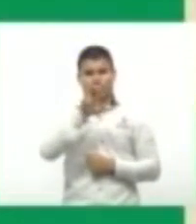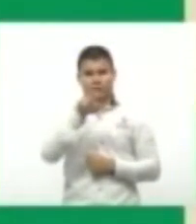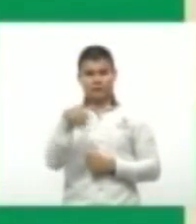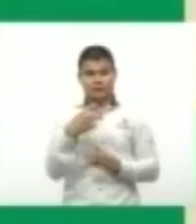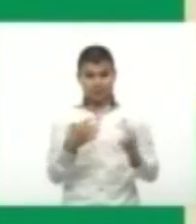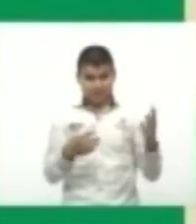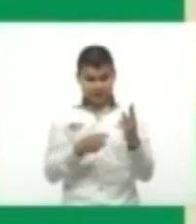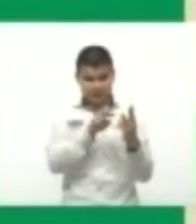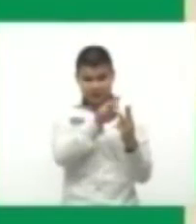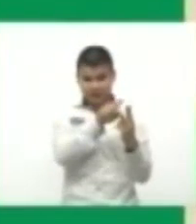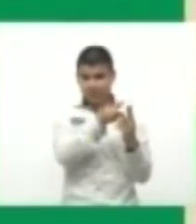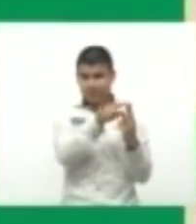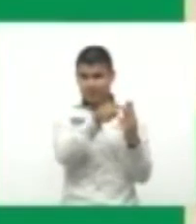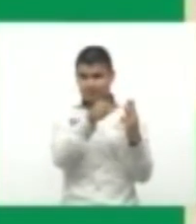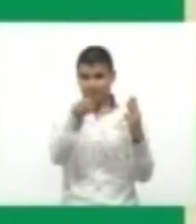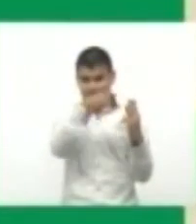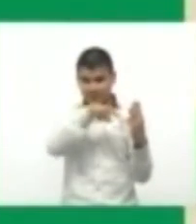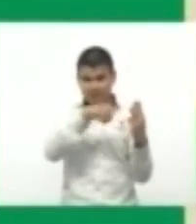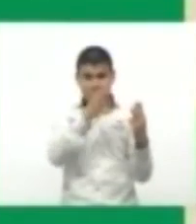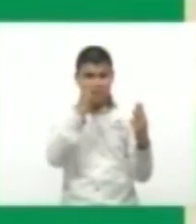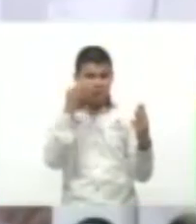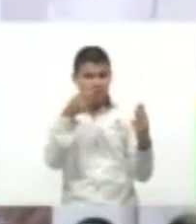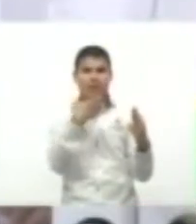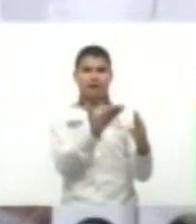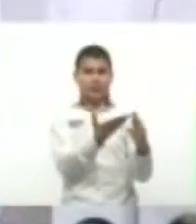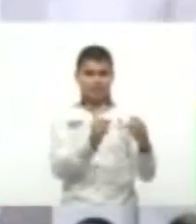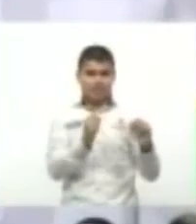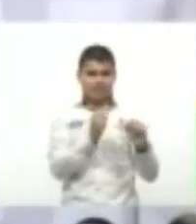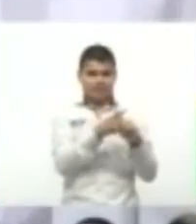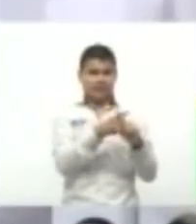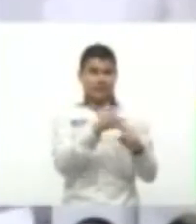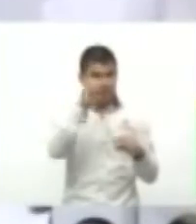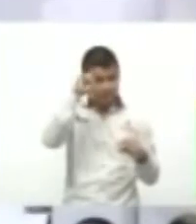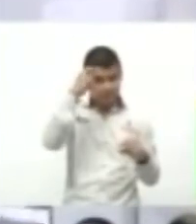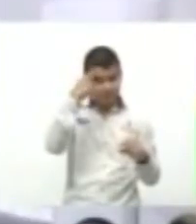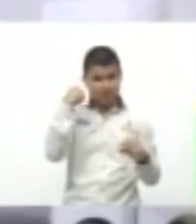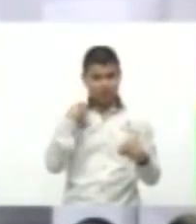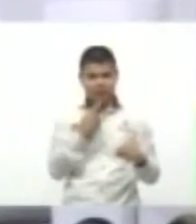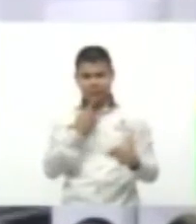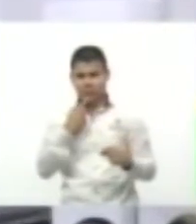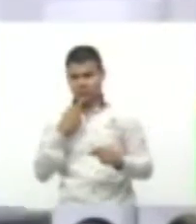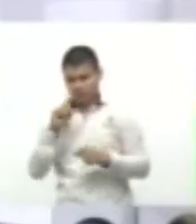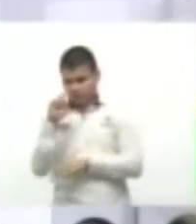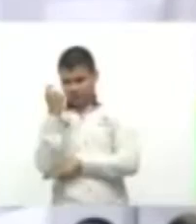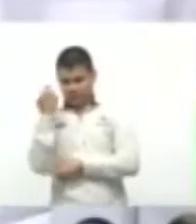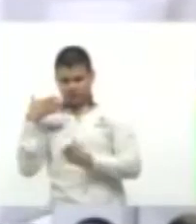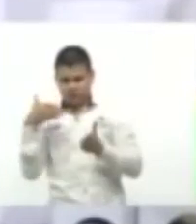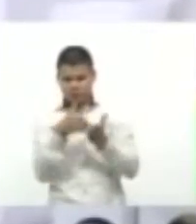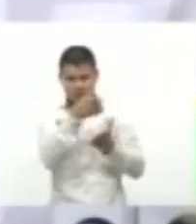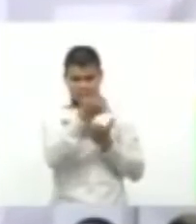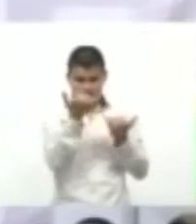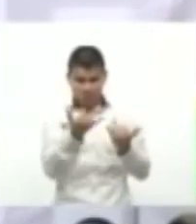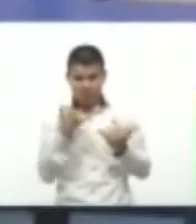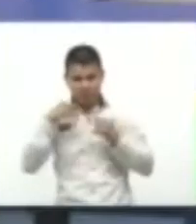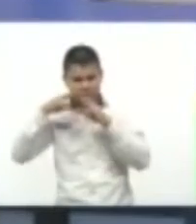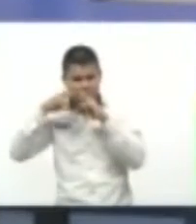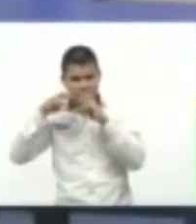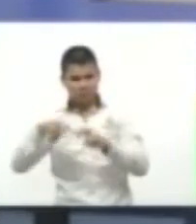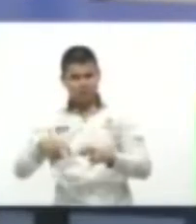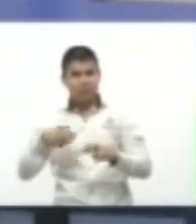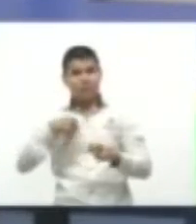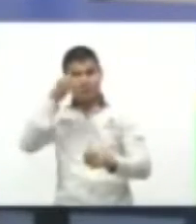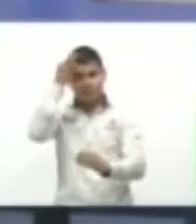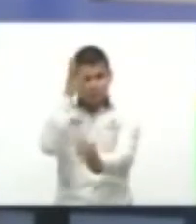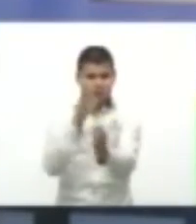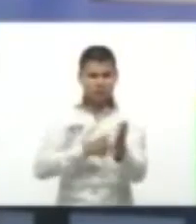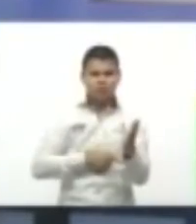3 exgobernadores a quien la Fiscalía Décima Delegada ante la Corte Suprema de Justicia les habría notificado que son investigados por haber contratado la compra